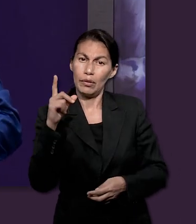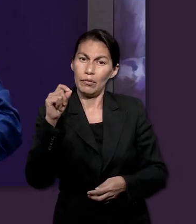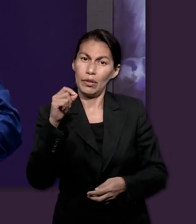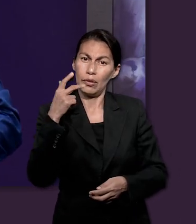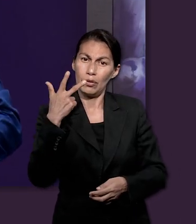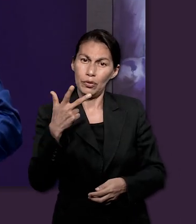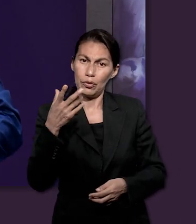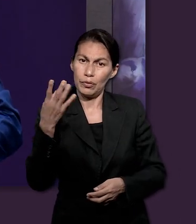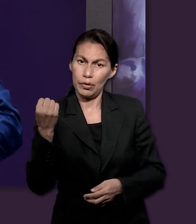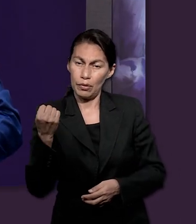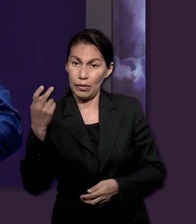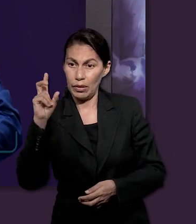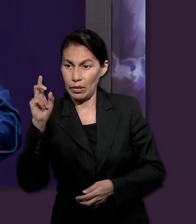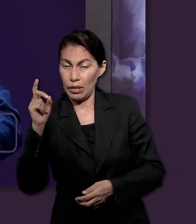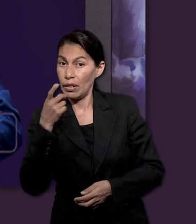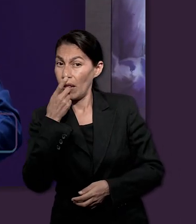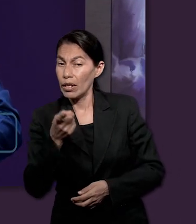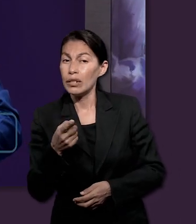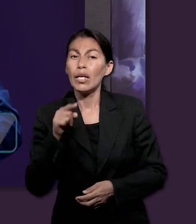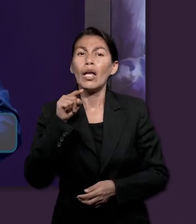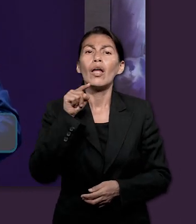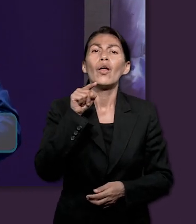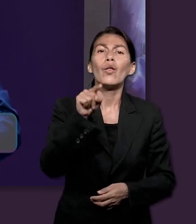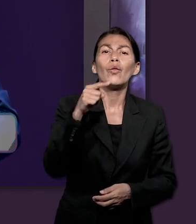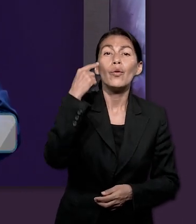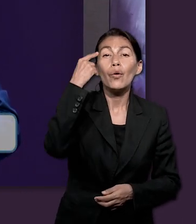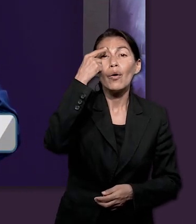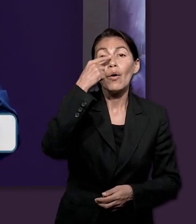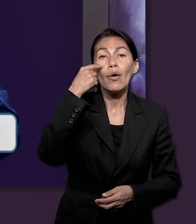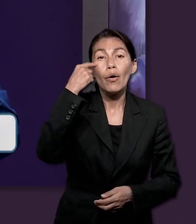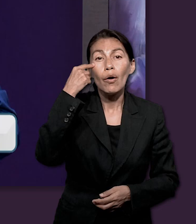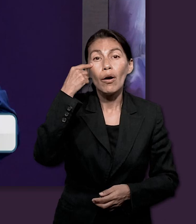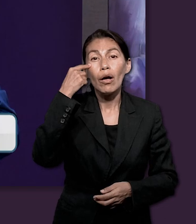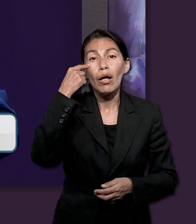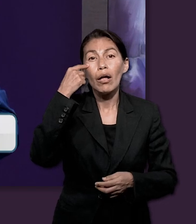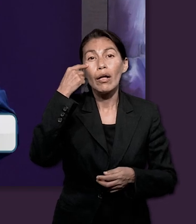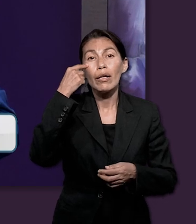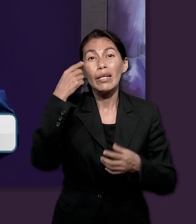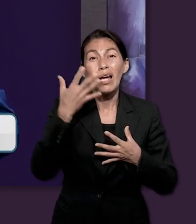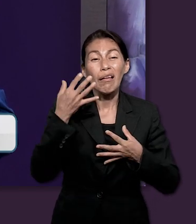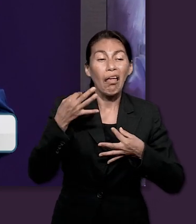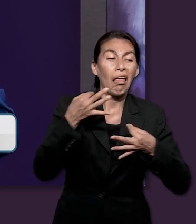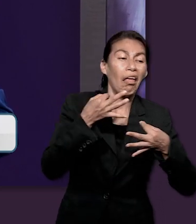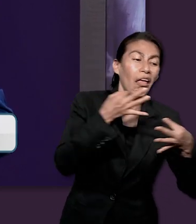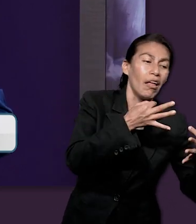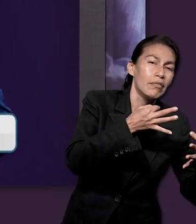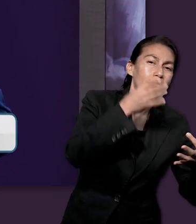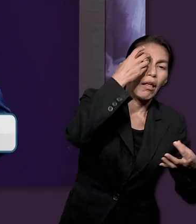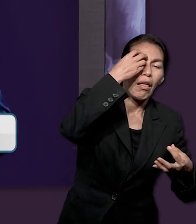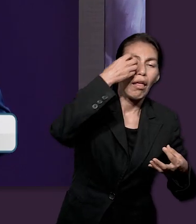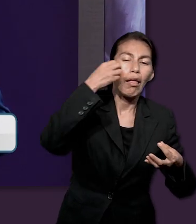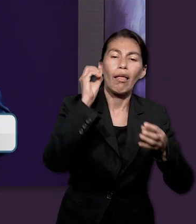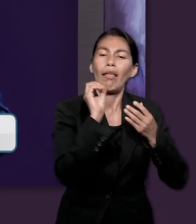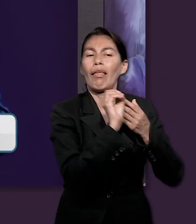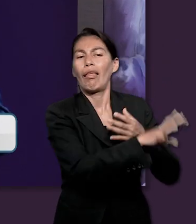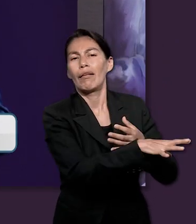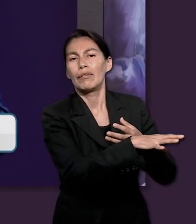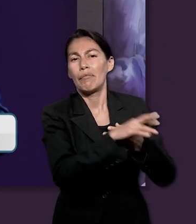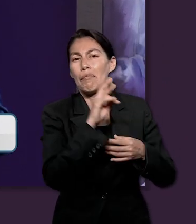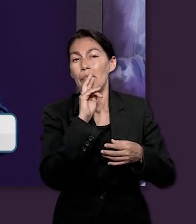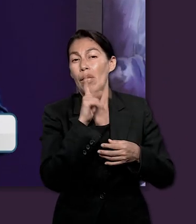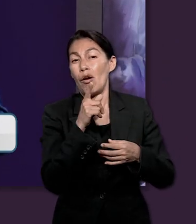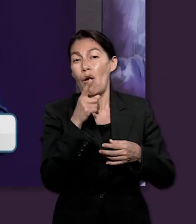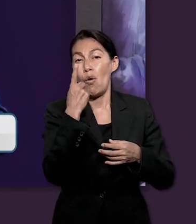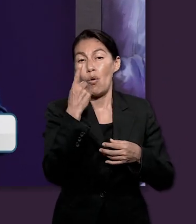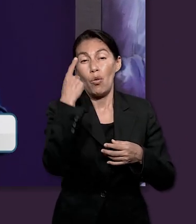25, 29 y 30 dice, por lo tanto, si tu ojo derecho te es ocasión de caer, sácalo y échalo de ti. Es